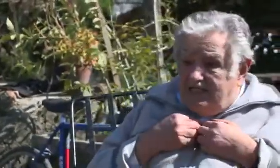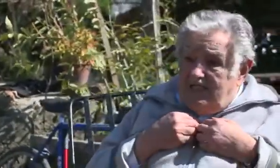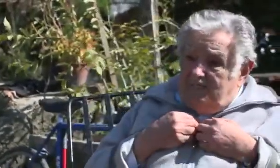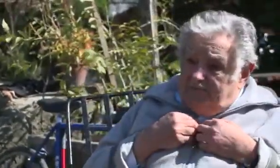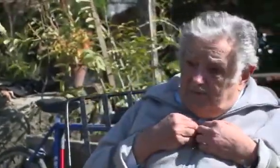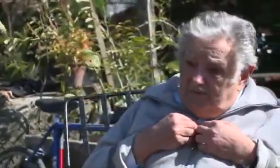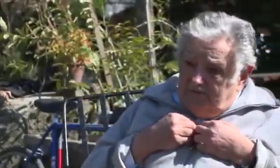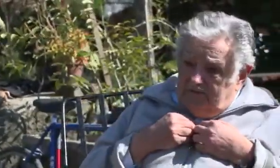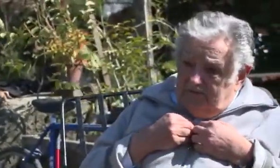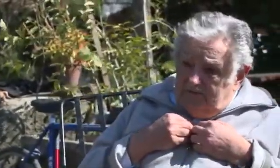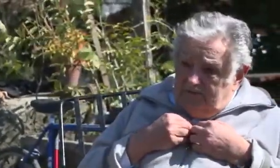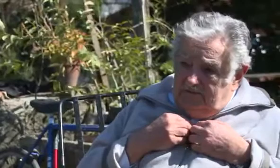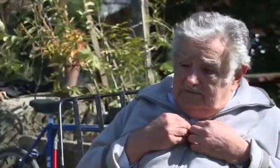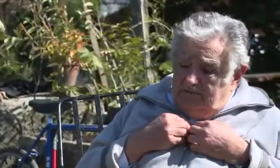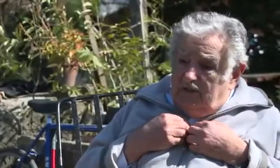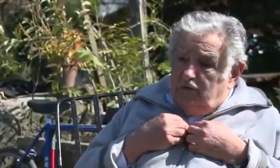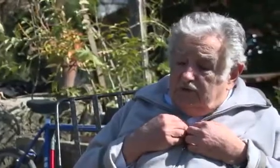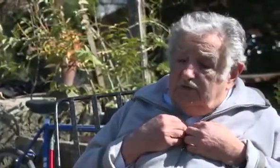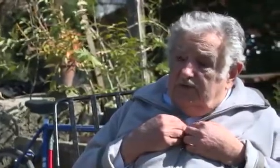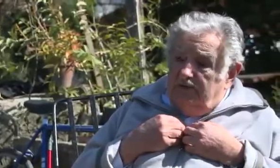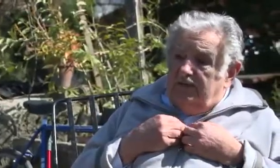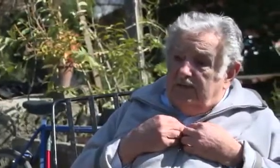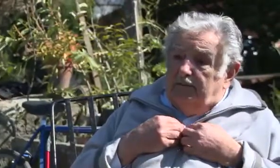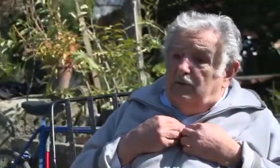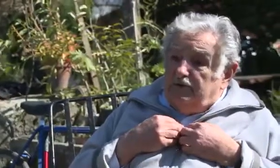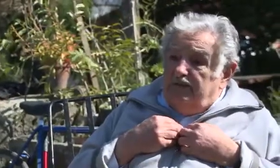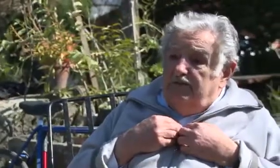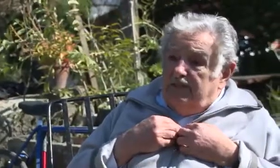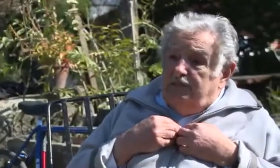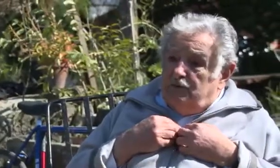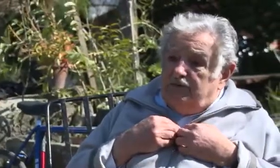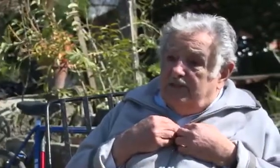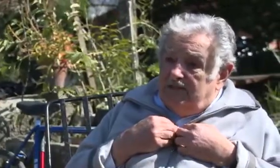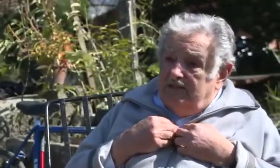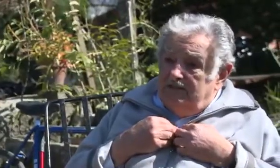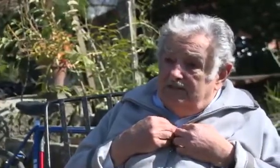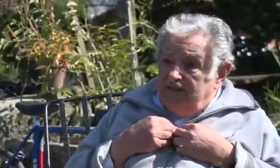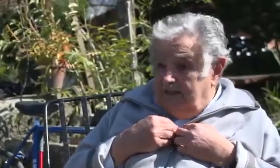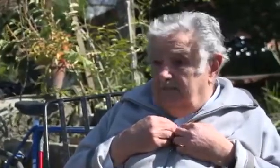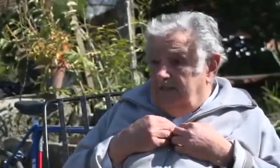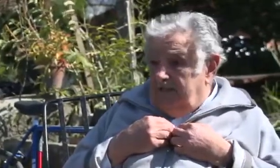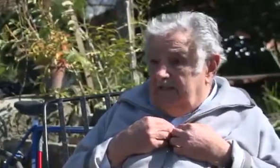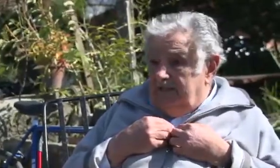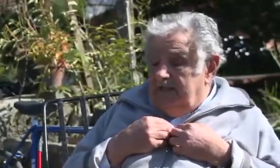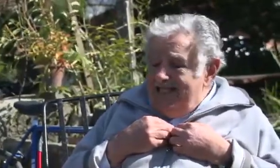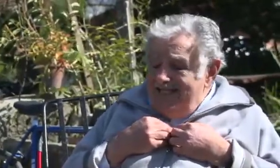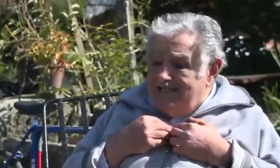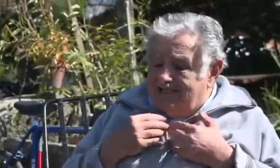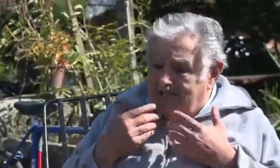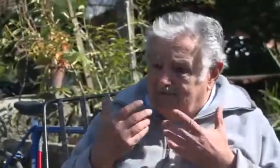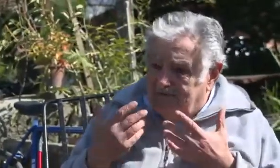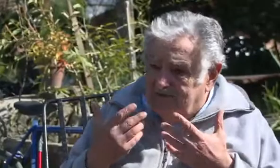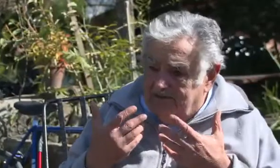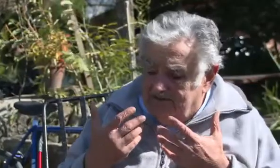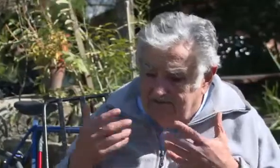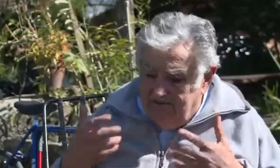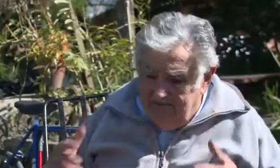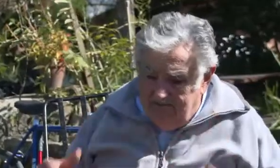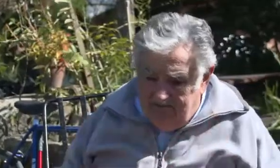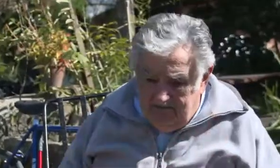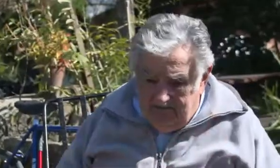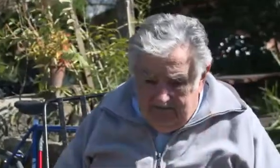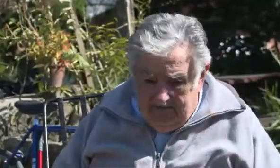grande ese tiempo, más gozo la libertad posible que puedo tener en el planeta. Esta es la cuestión.